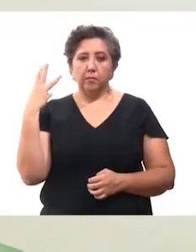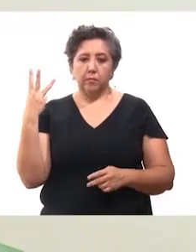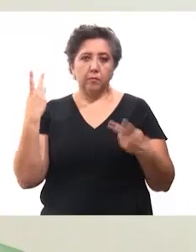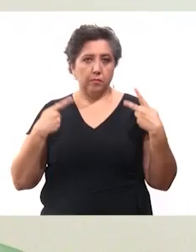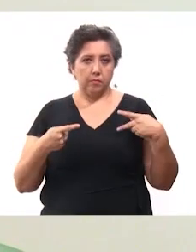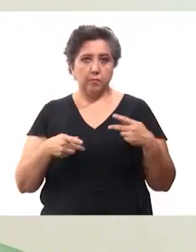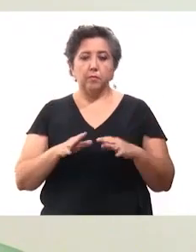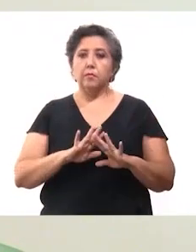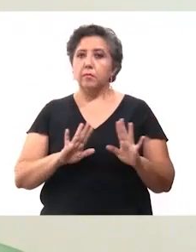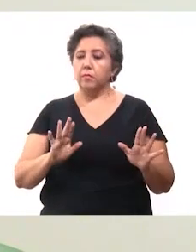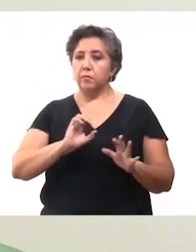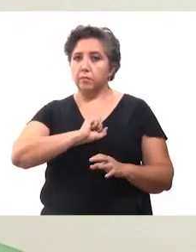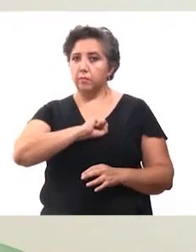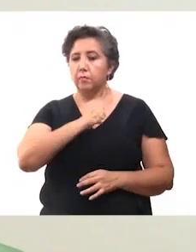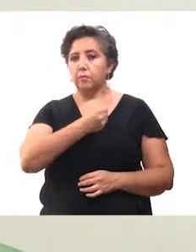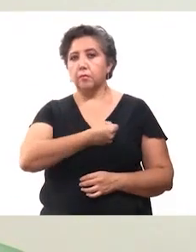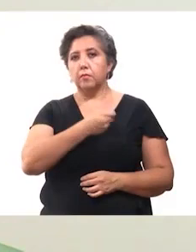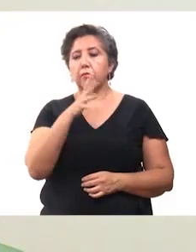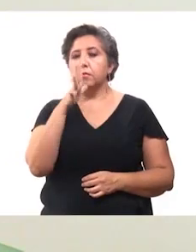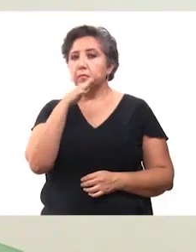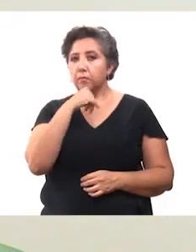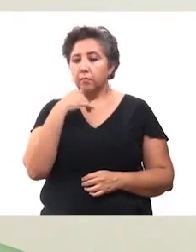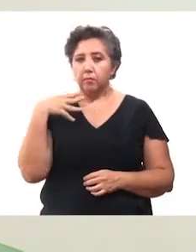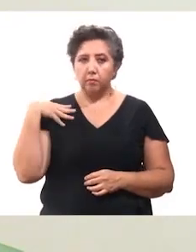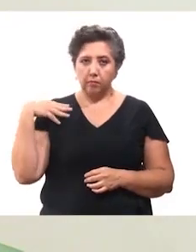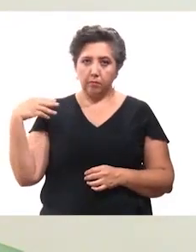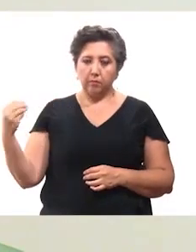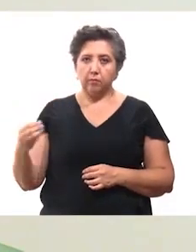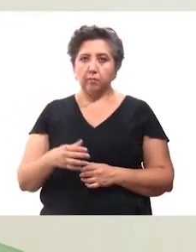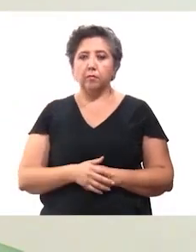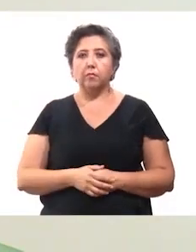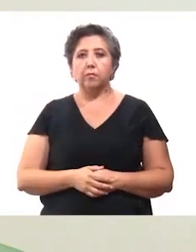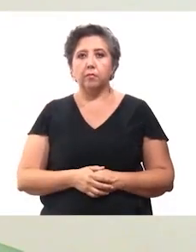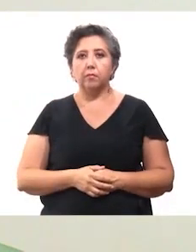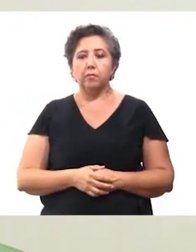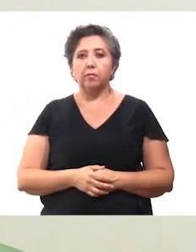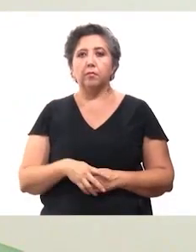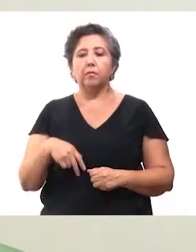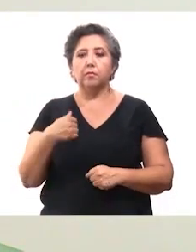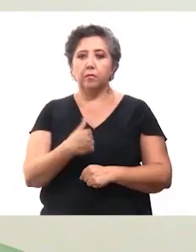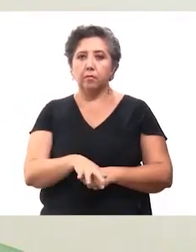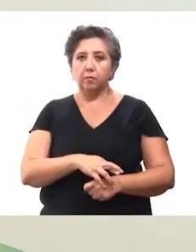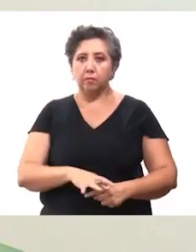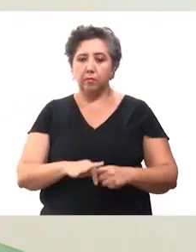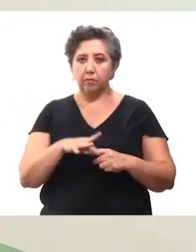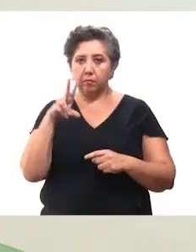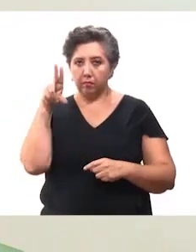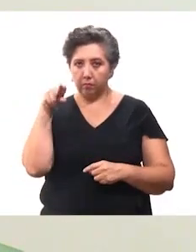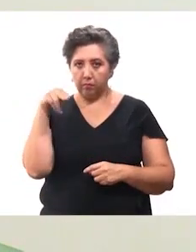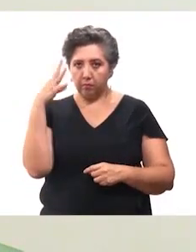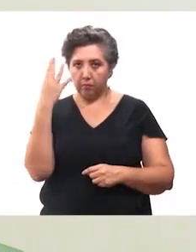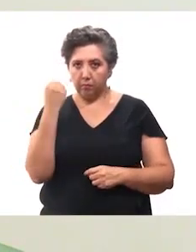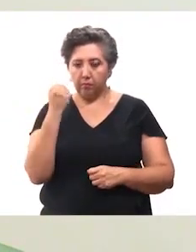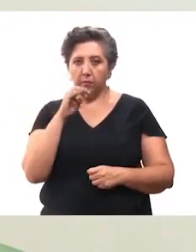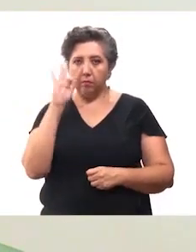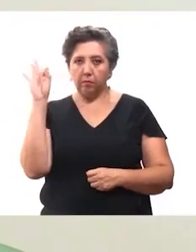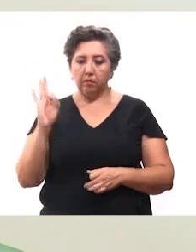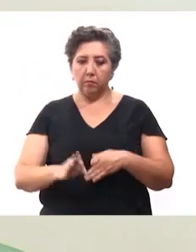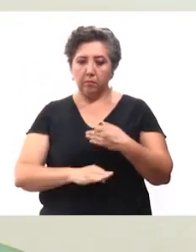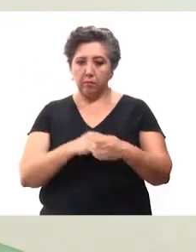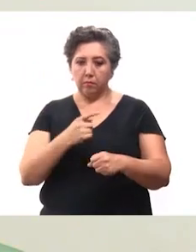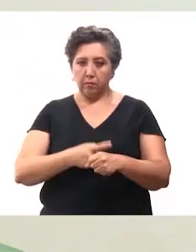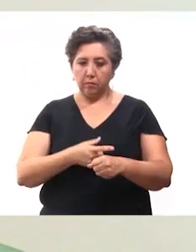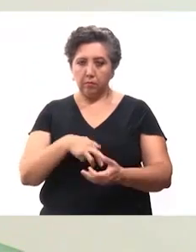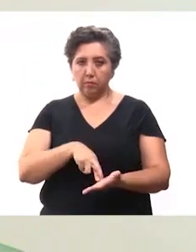66.883 pacientes ya se recuperaron, no presentan síntomas ni pueden contagiar. Esta cifra representa el 89% del total